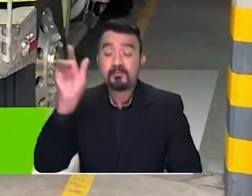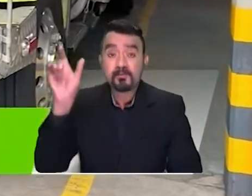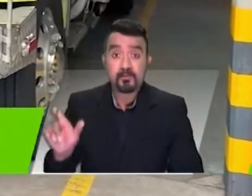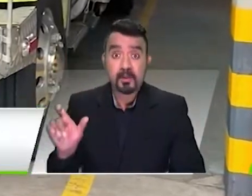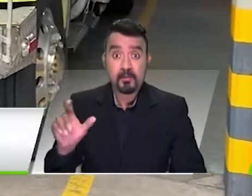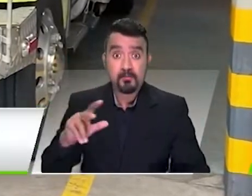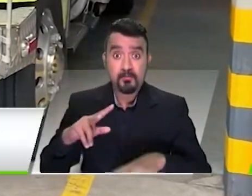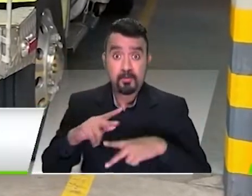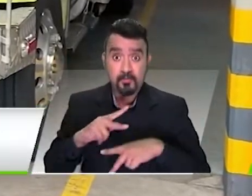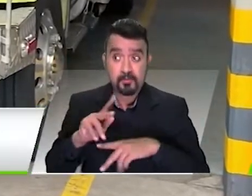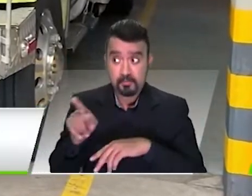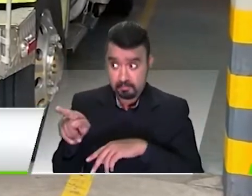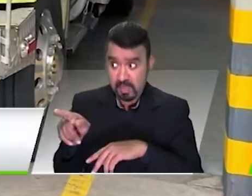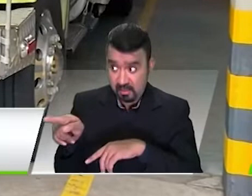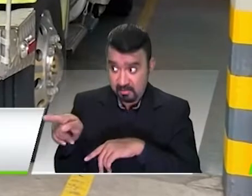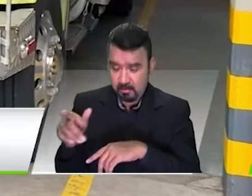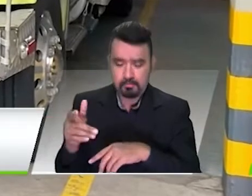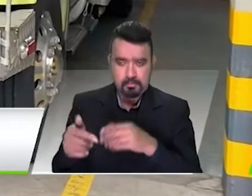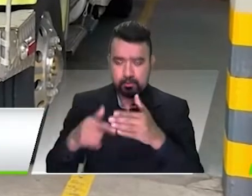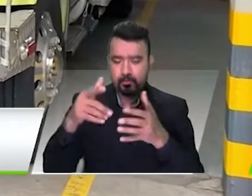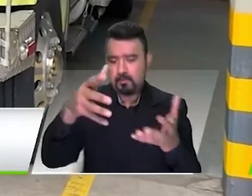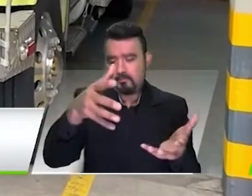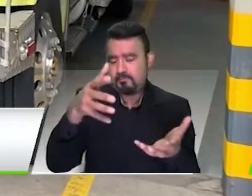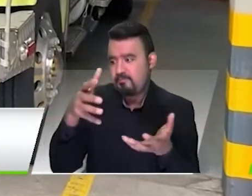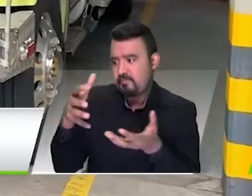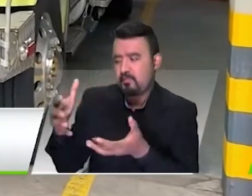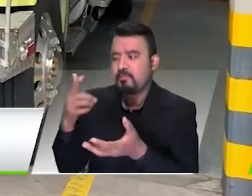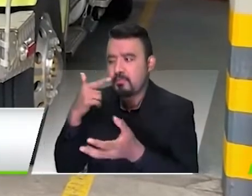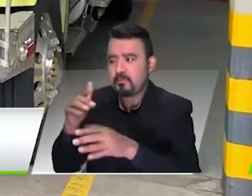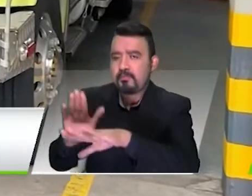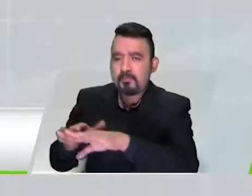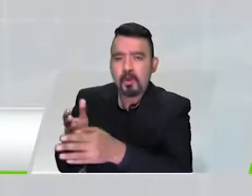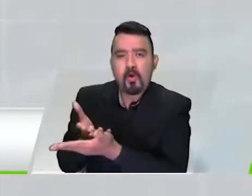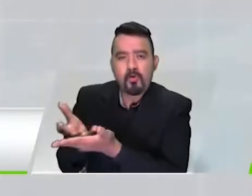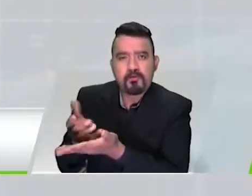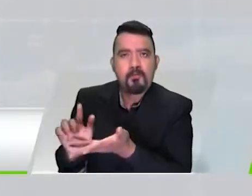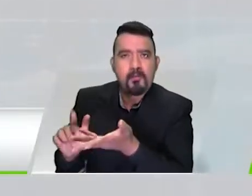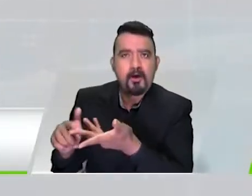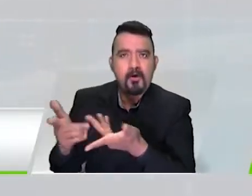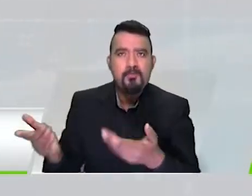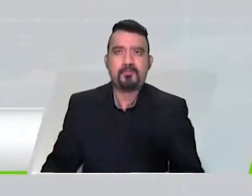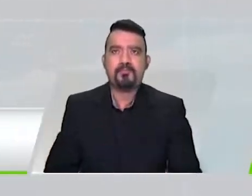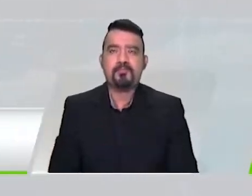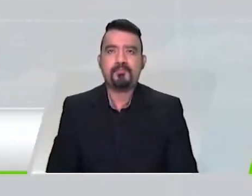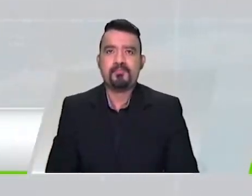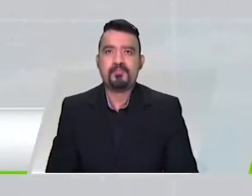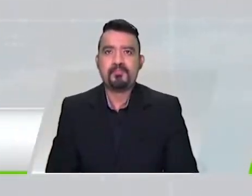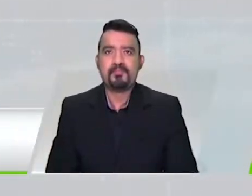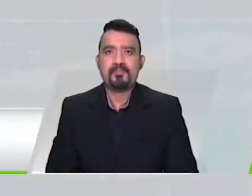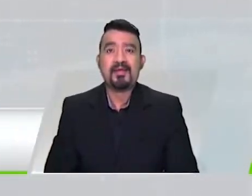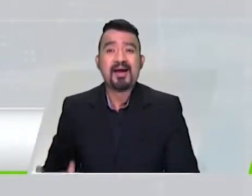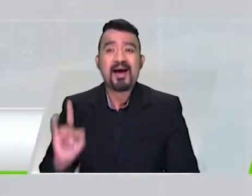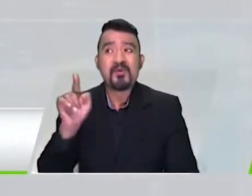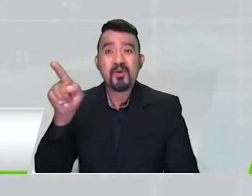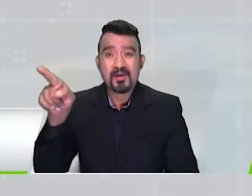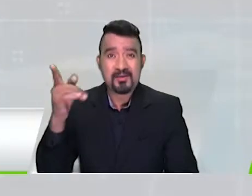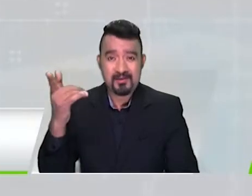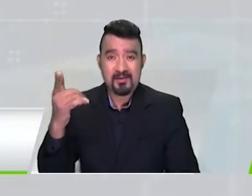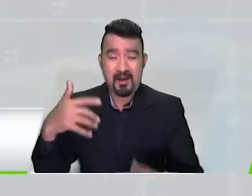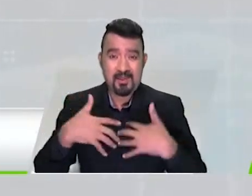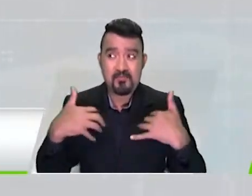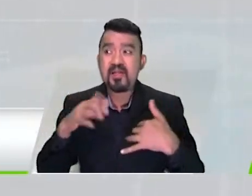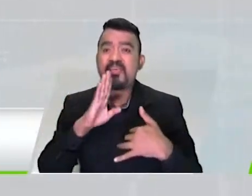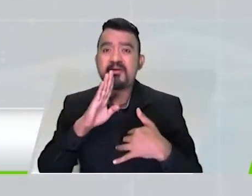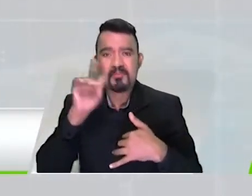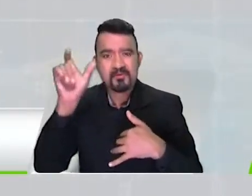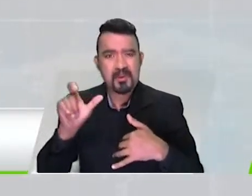se lo entregaremos a él, dándole algunas observaciones o algunas recomendaciones. En caso de no estar el dueño, el animal rescatado es entregado a la